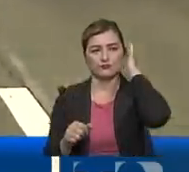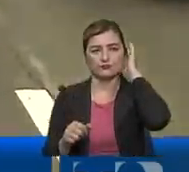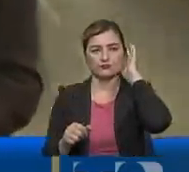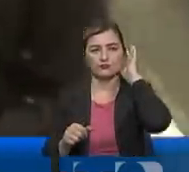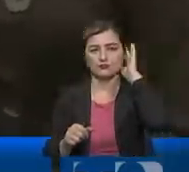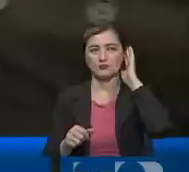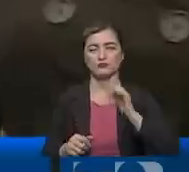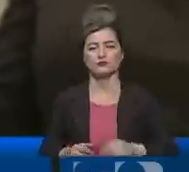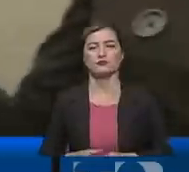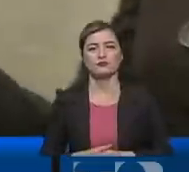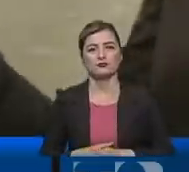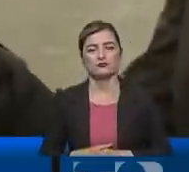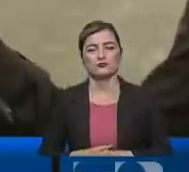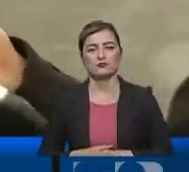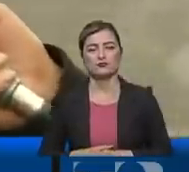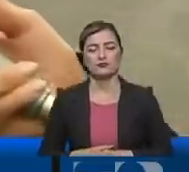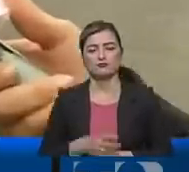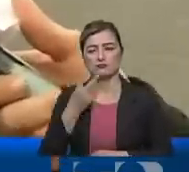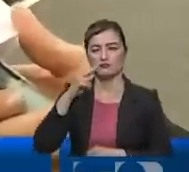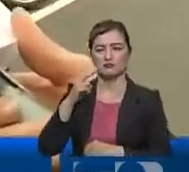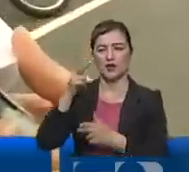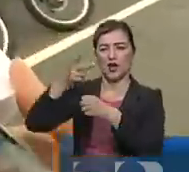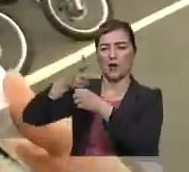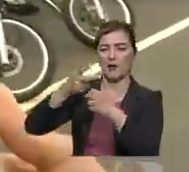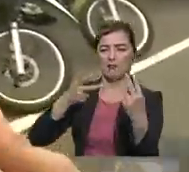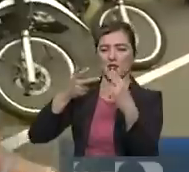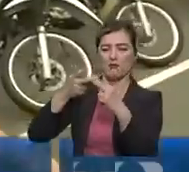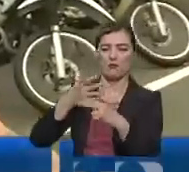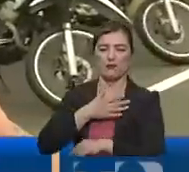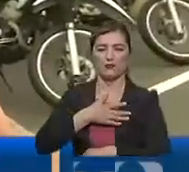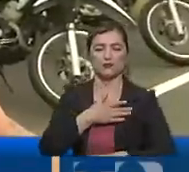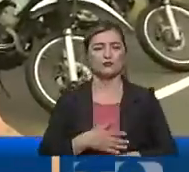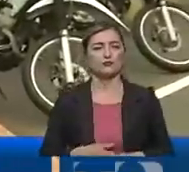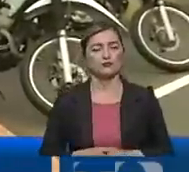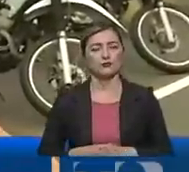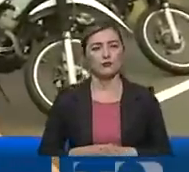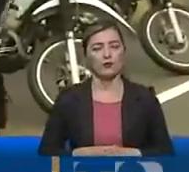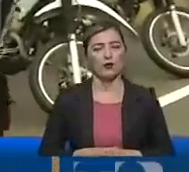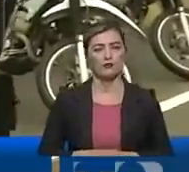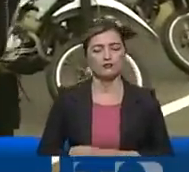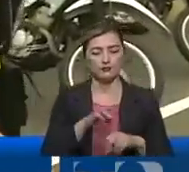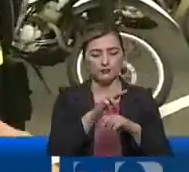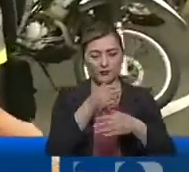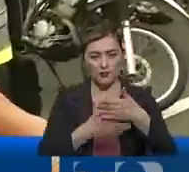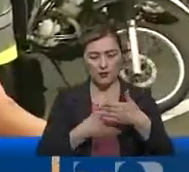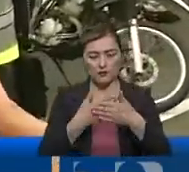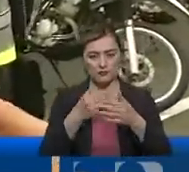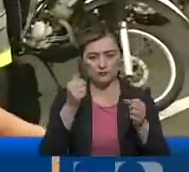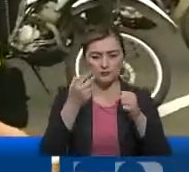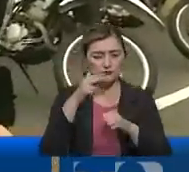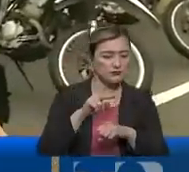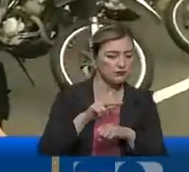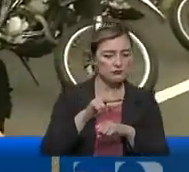La cámara, por favor. Estos documentos se revisan. De igual manera, se hace una inspección visual verificando